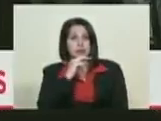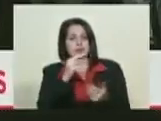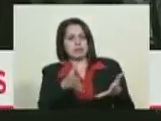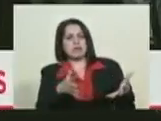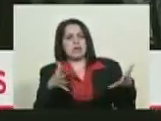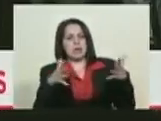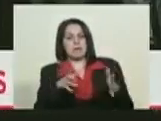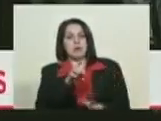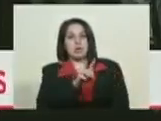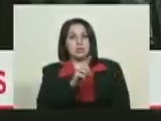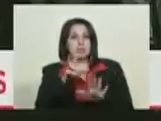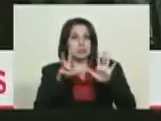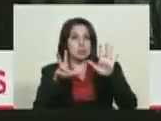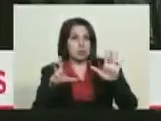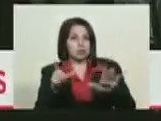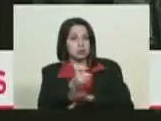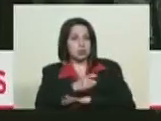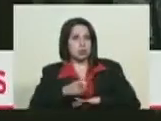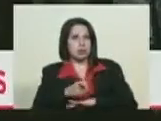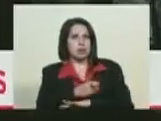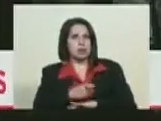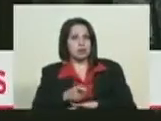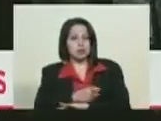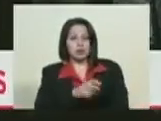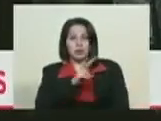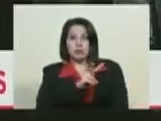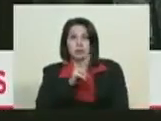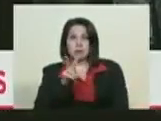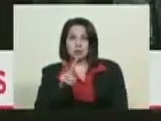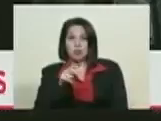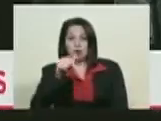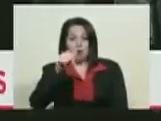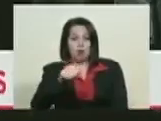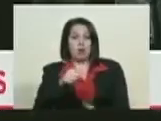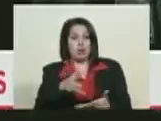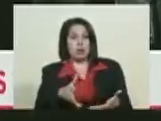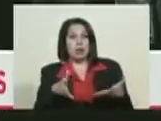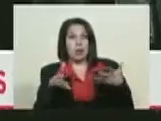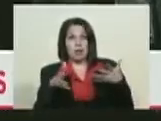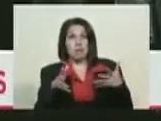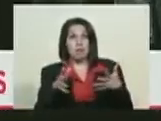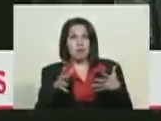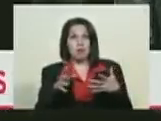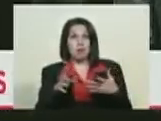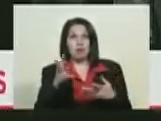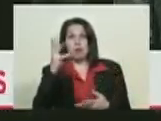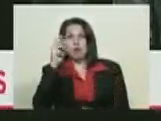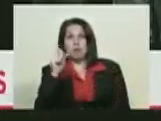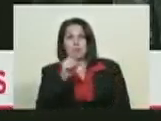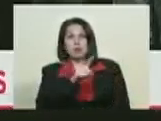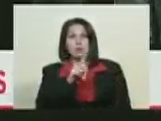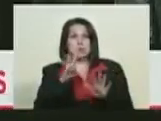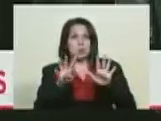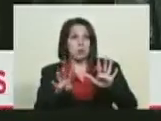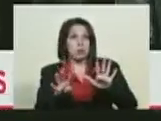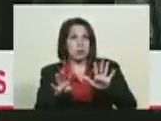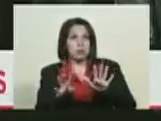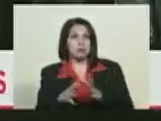ganamos 18 gobernaciones de 22 y hoy ganamos la gobernación número 19.